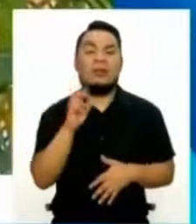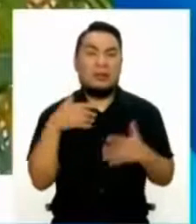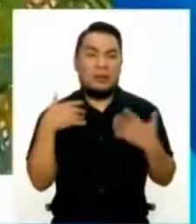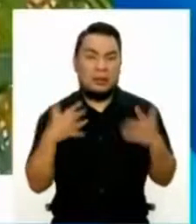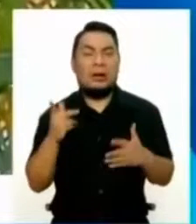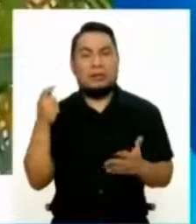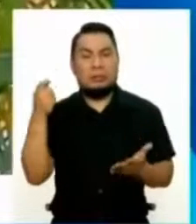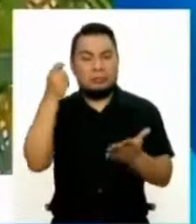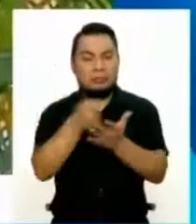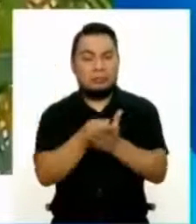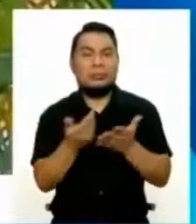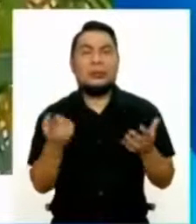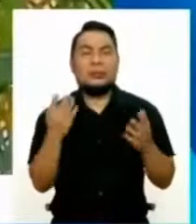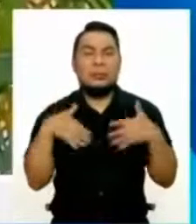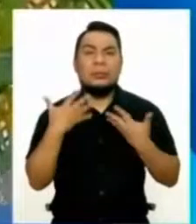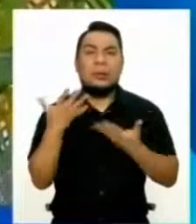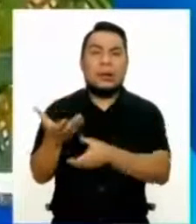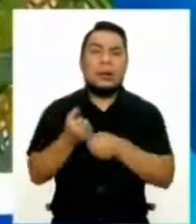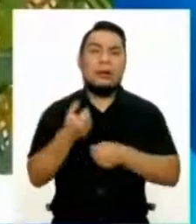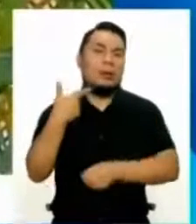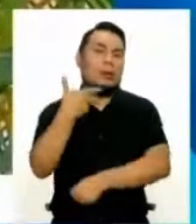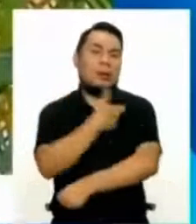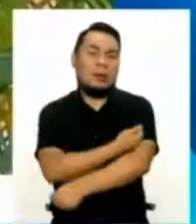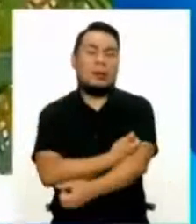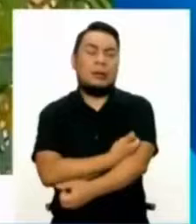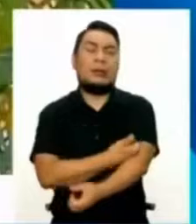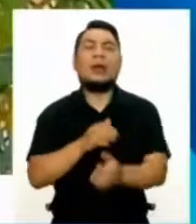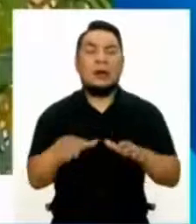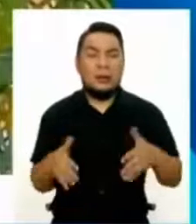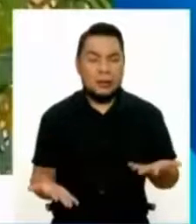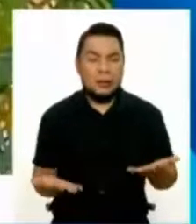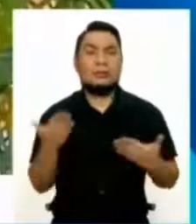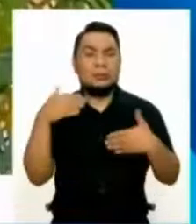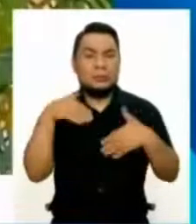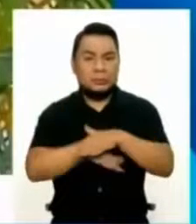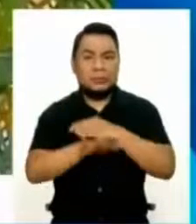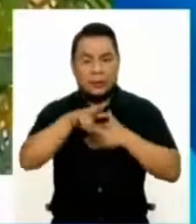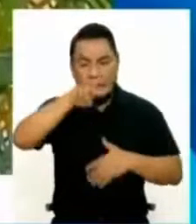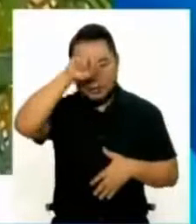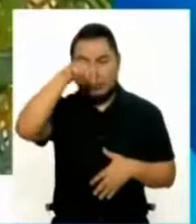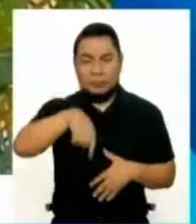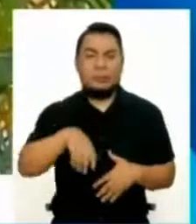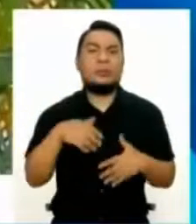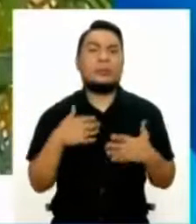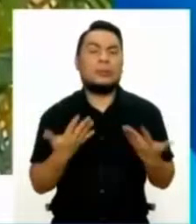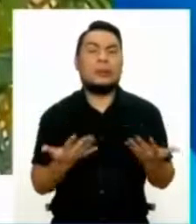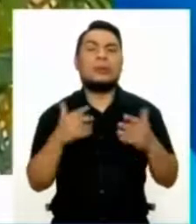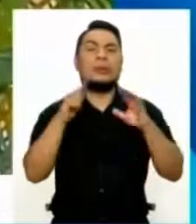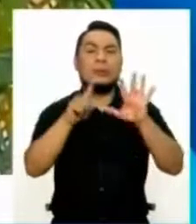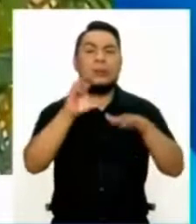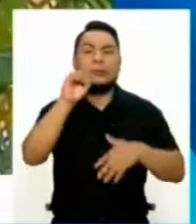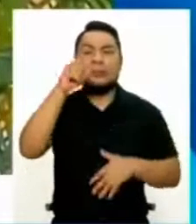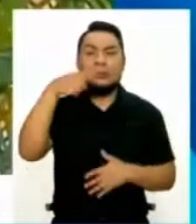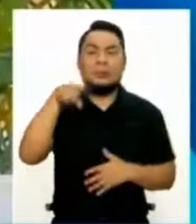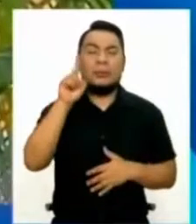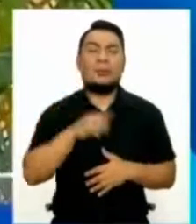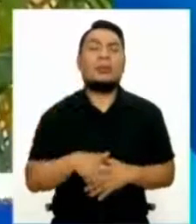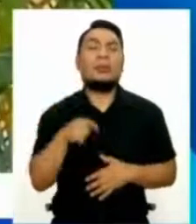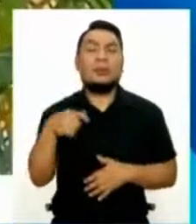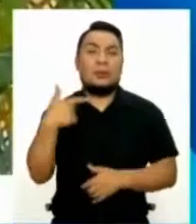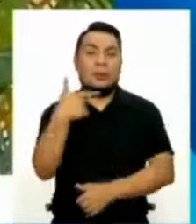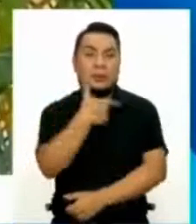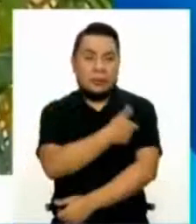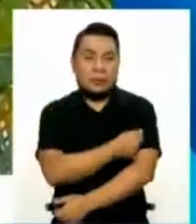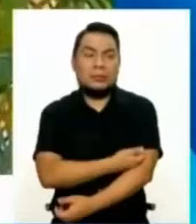$1,000 millones han sido destinados para la adquisición de vacunas, habiendo ingresado al país 70 millones